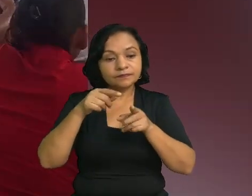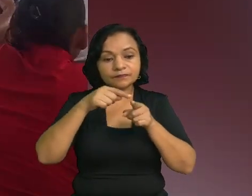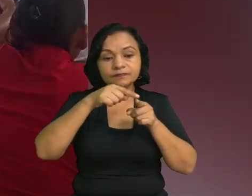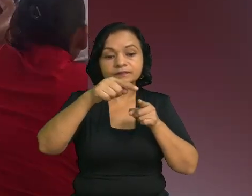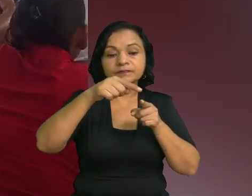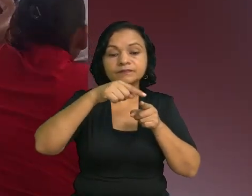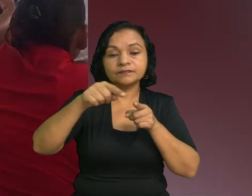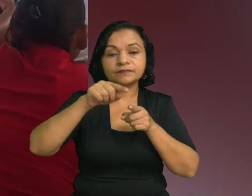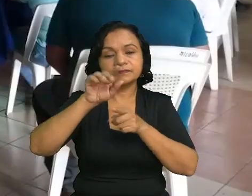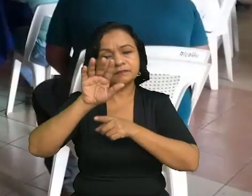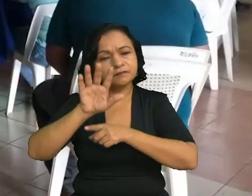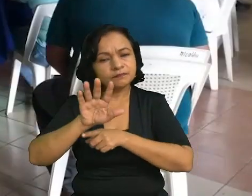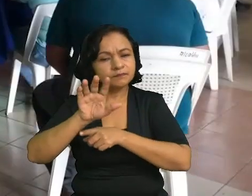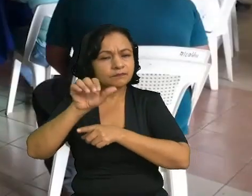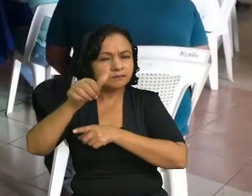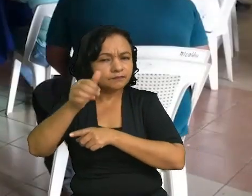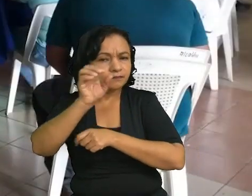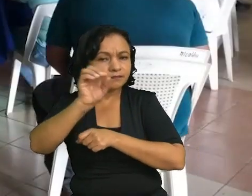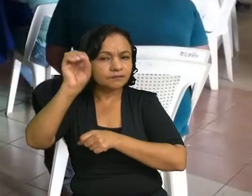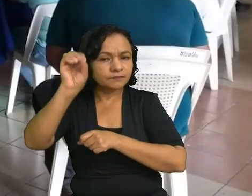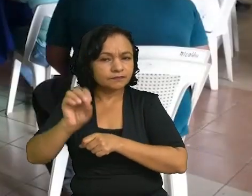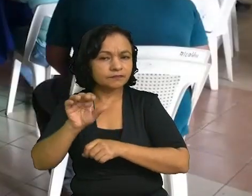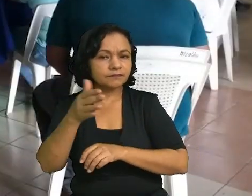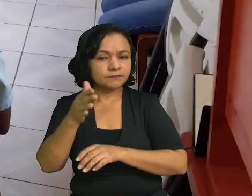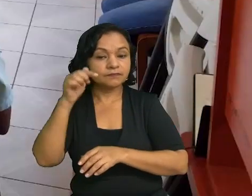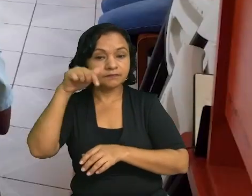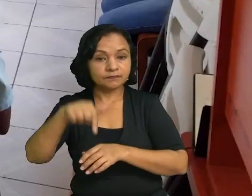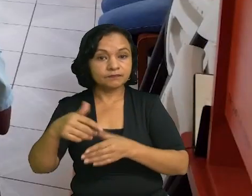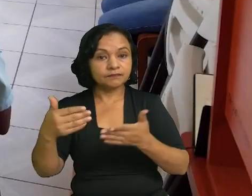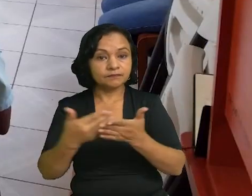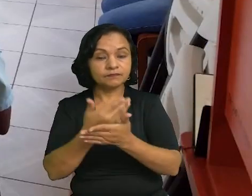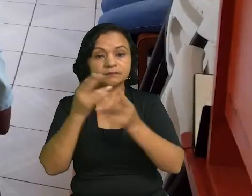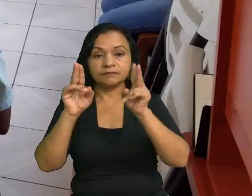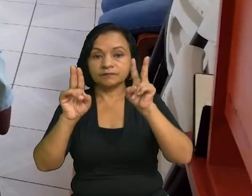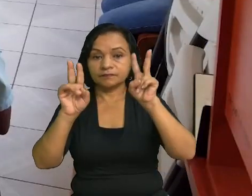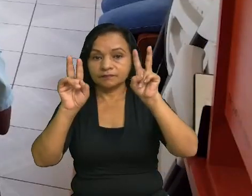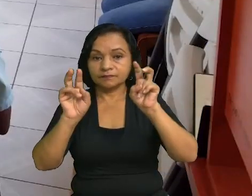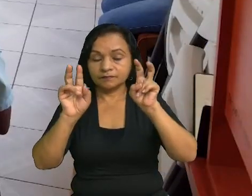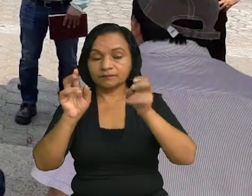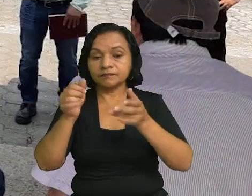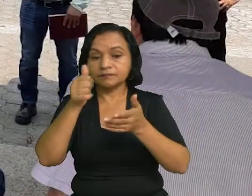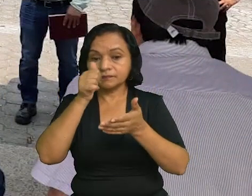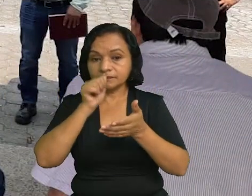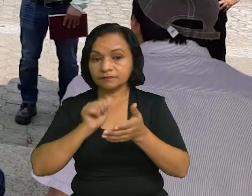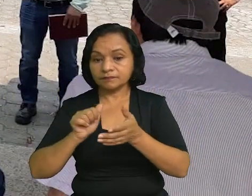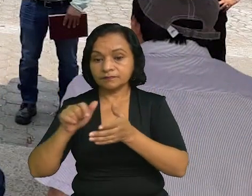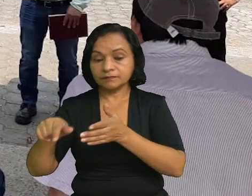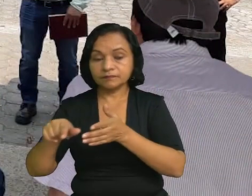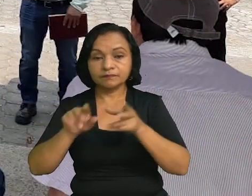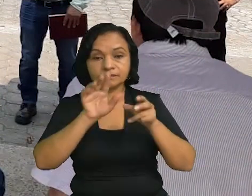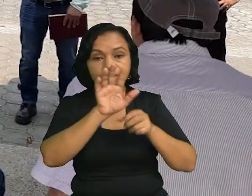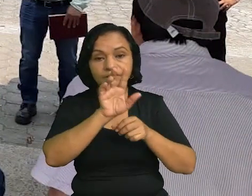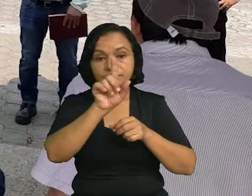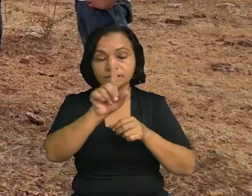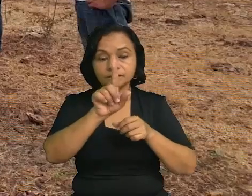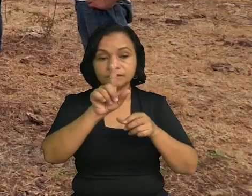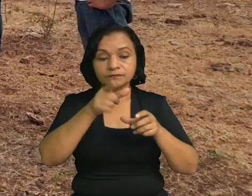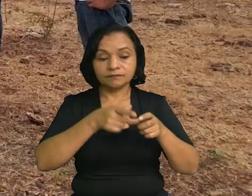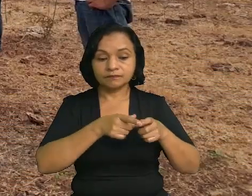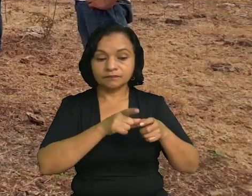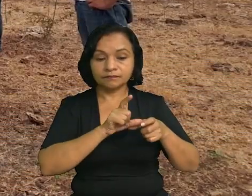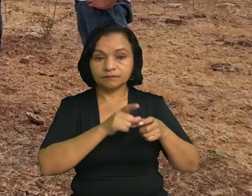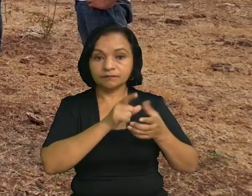hablando del 56 por ciento hasta ahora en temas de agua y 51 en saneamiento nosotros